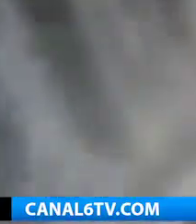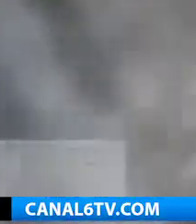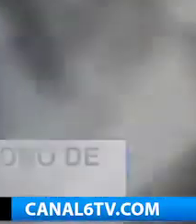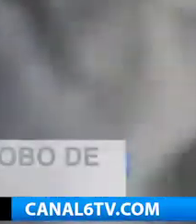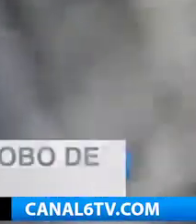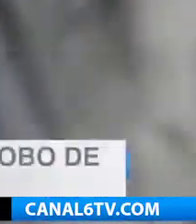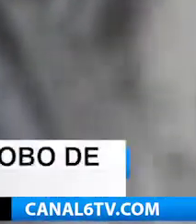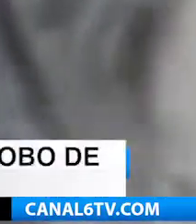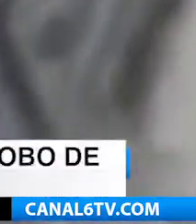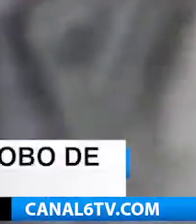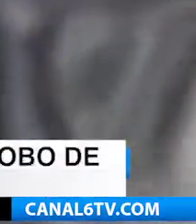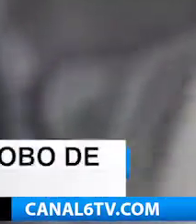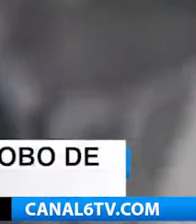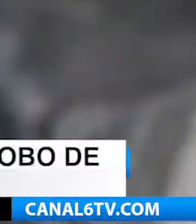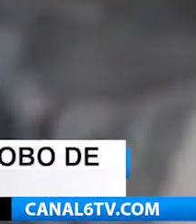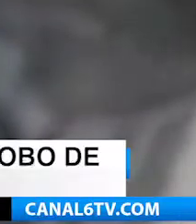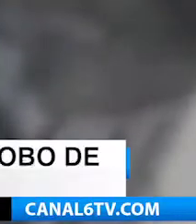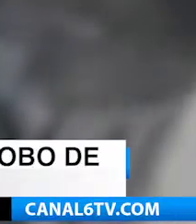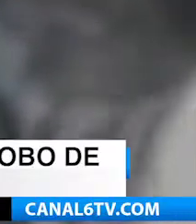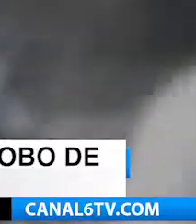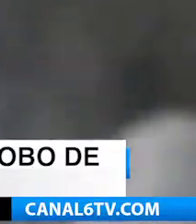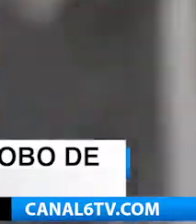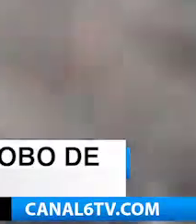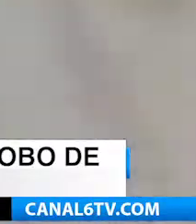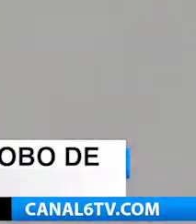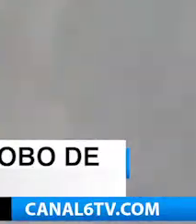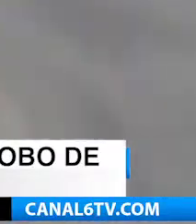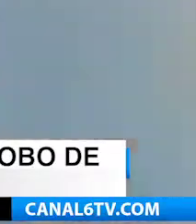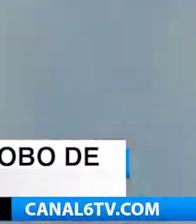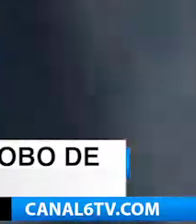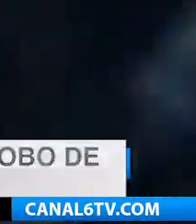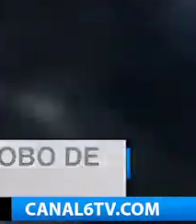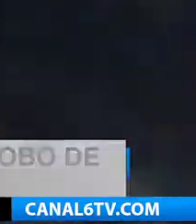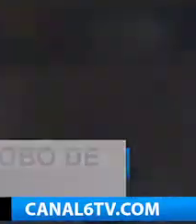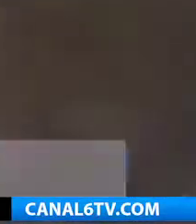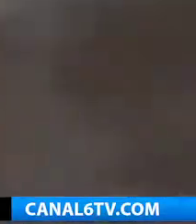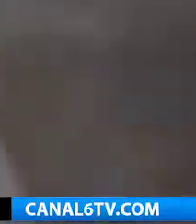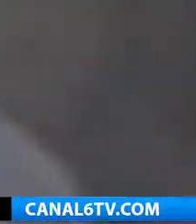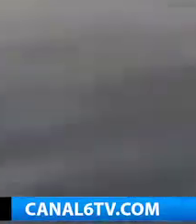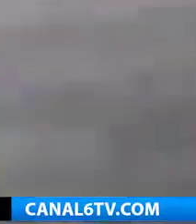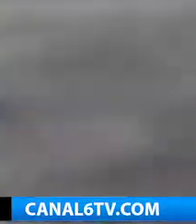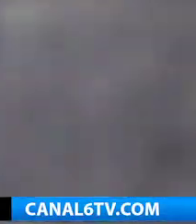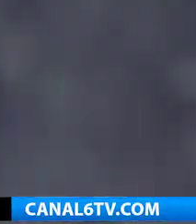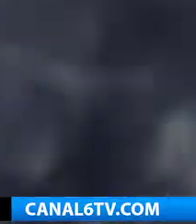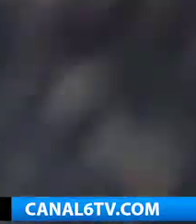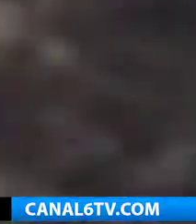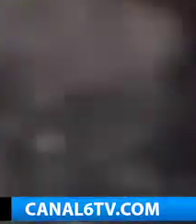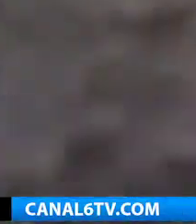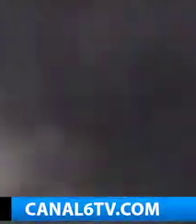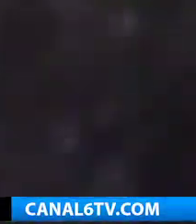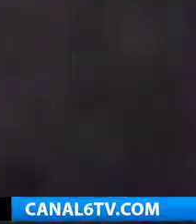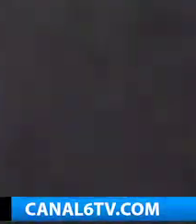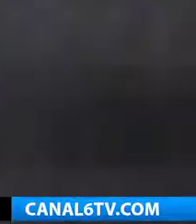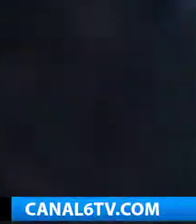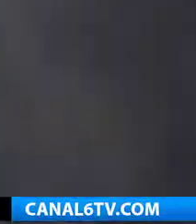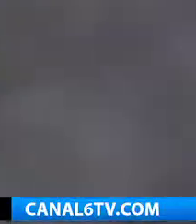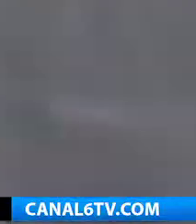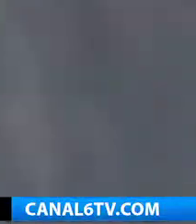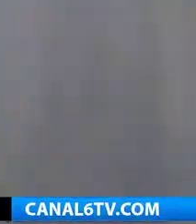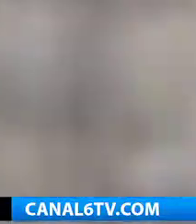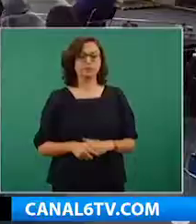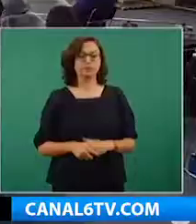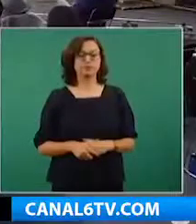las declaraciones anteriores al reconocer que en el estado de Hidalgo se han localizado varias tomas clandestinas de robo de combustibles, por lo que reforzará